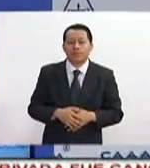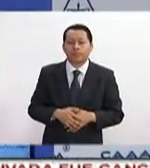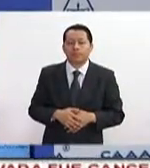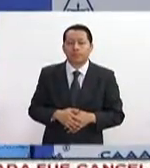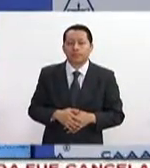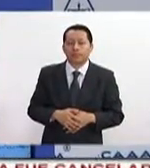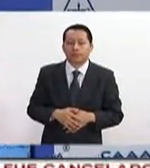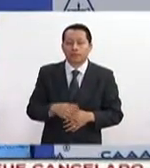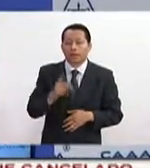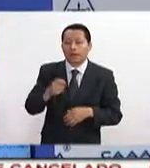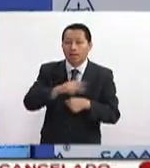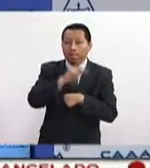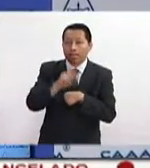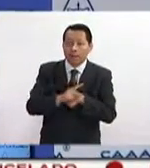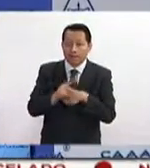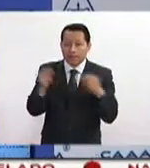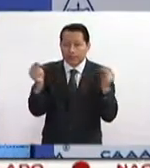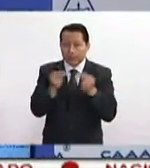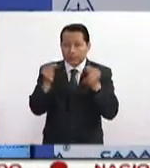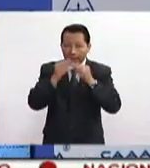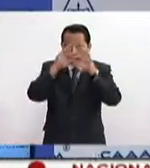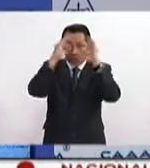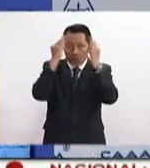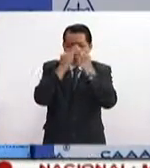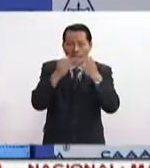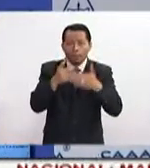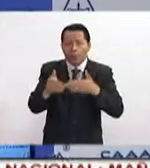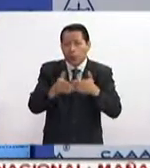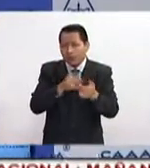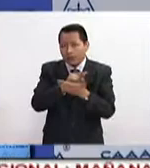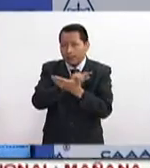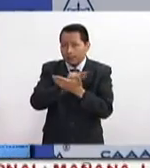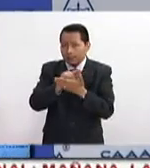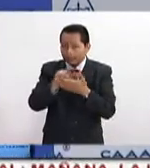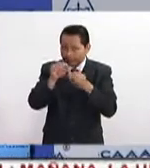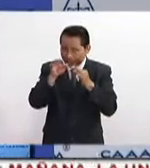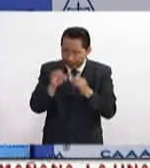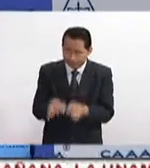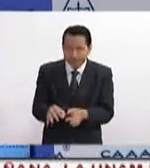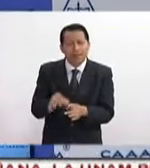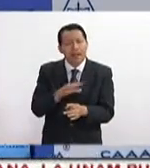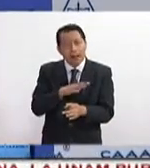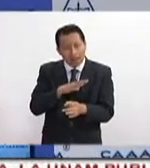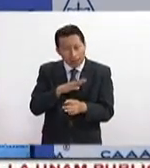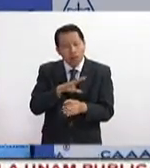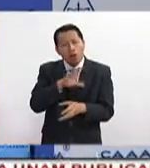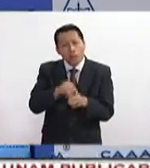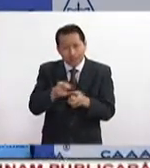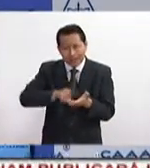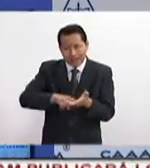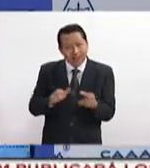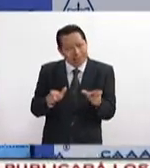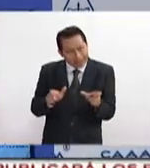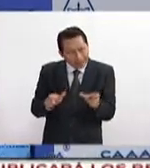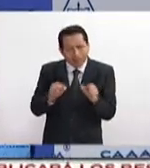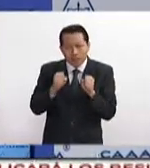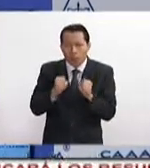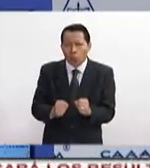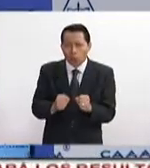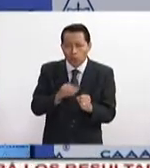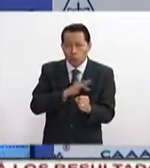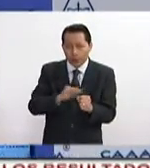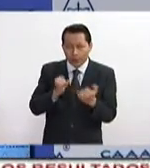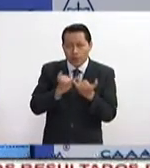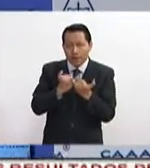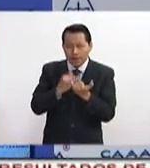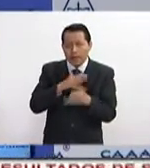El país necesita de aduanas modernas, transparentes, eficientes y seguras que faciliten y simplifiquen